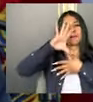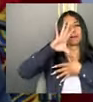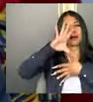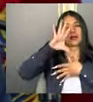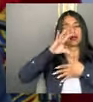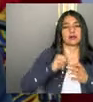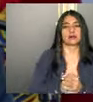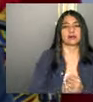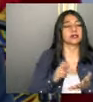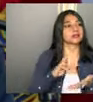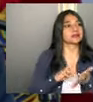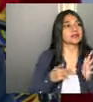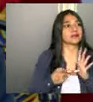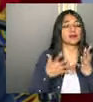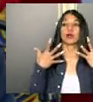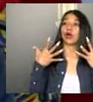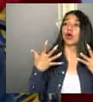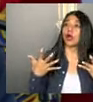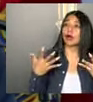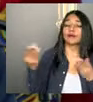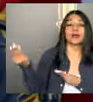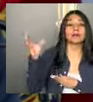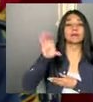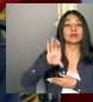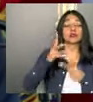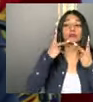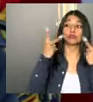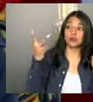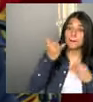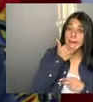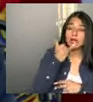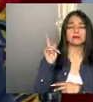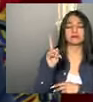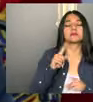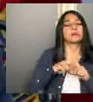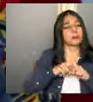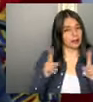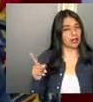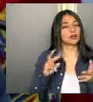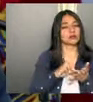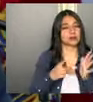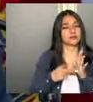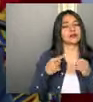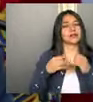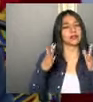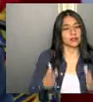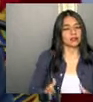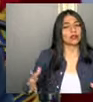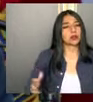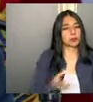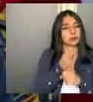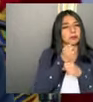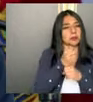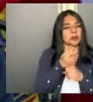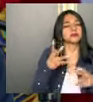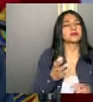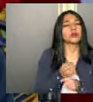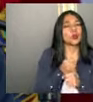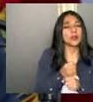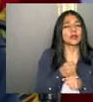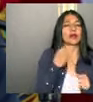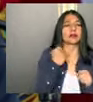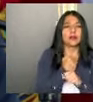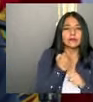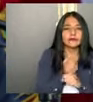eso a la infraestructura, a las obras, a la inversión pública que haremos. Me refiero a que quiteños y quiteñas puedan recuperar la seguridad, puedan recuperar el trabajo, puedan